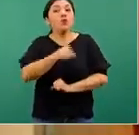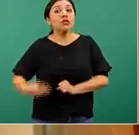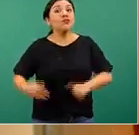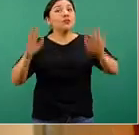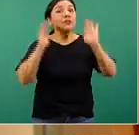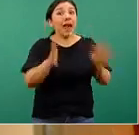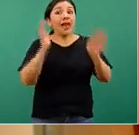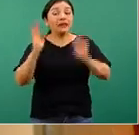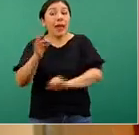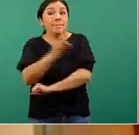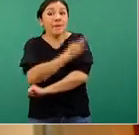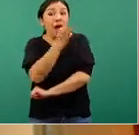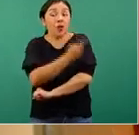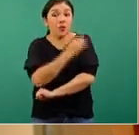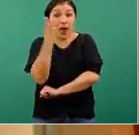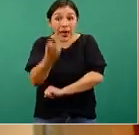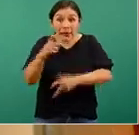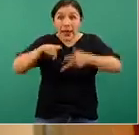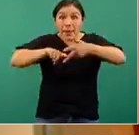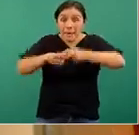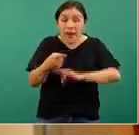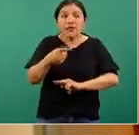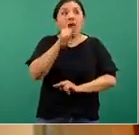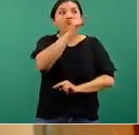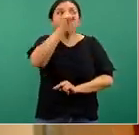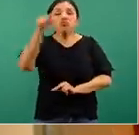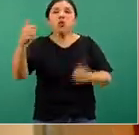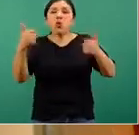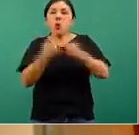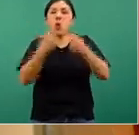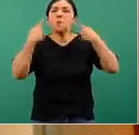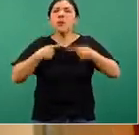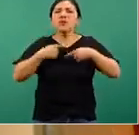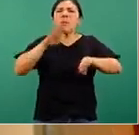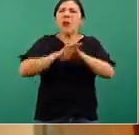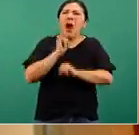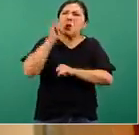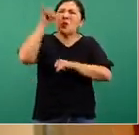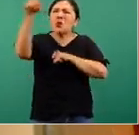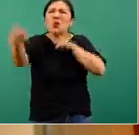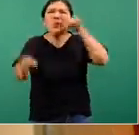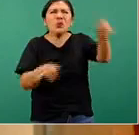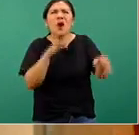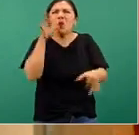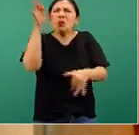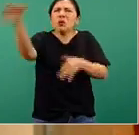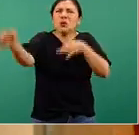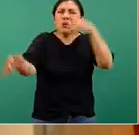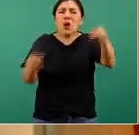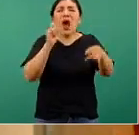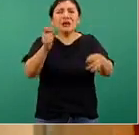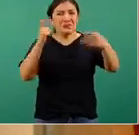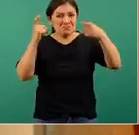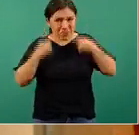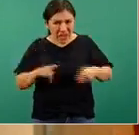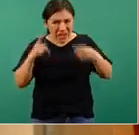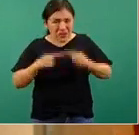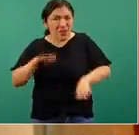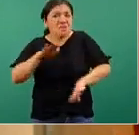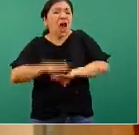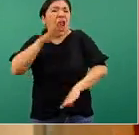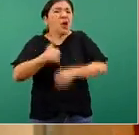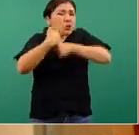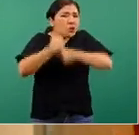vacunando empezaron a ser aquellos que tenían población rural dispersa, donde se encuentran las personas que tienen la